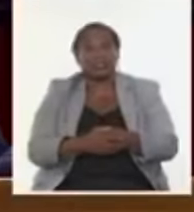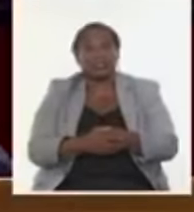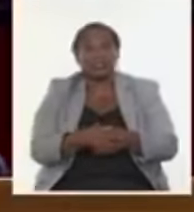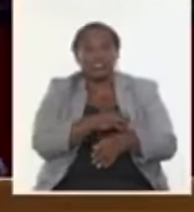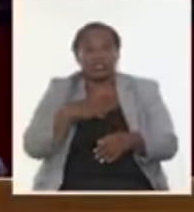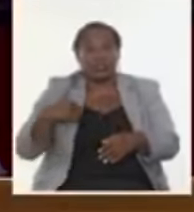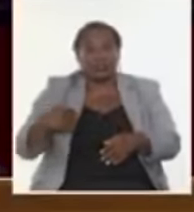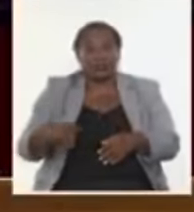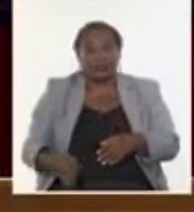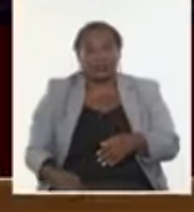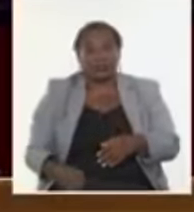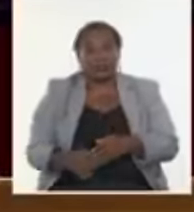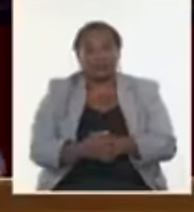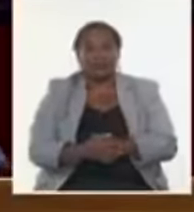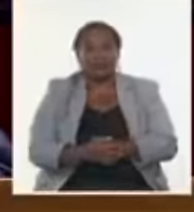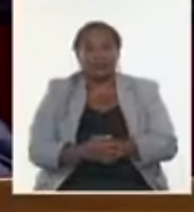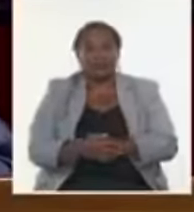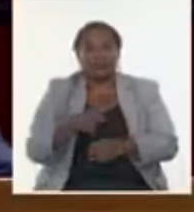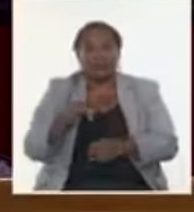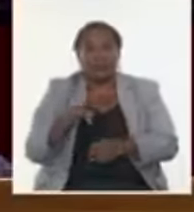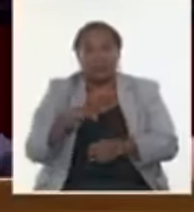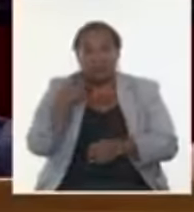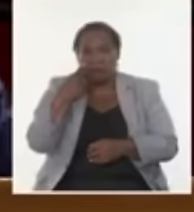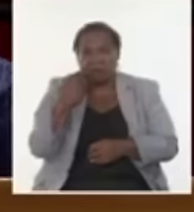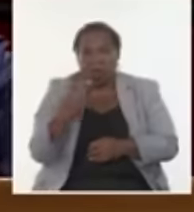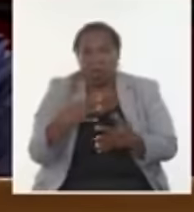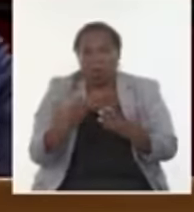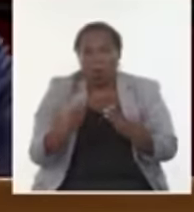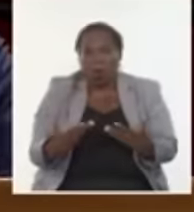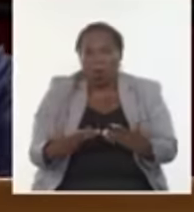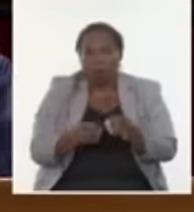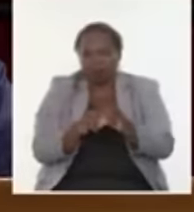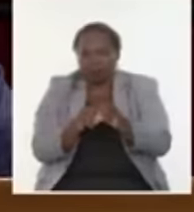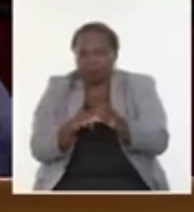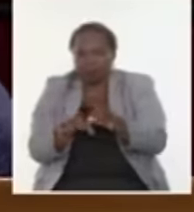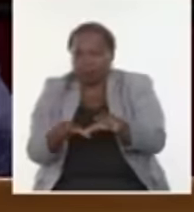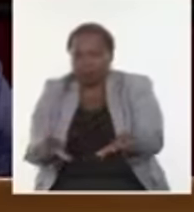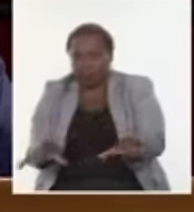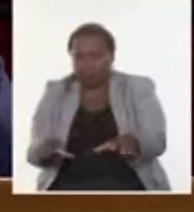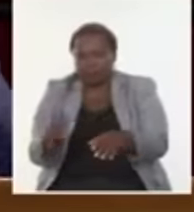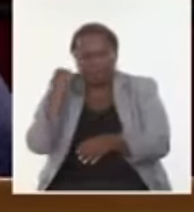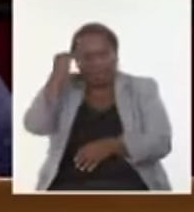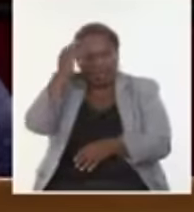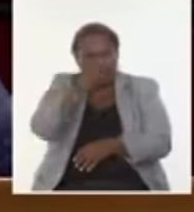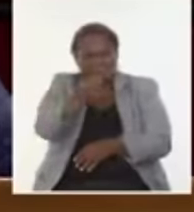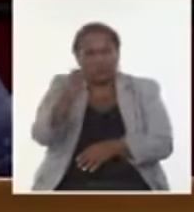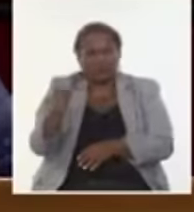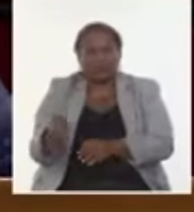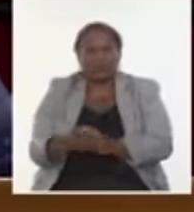y ya ahora estudiamos la manera de cómo vamos a generalizar esos conocimientos en todo el país.